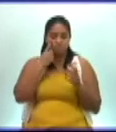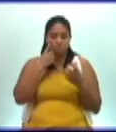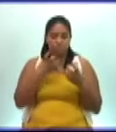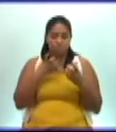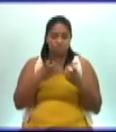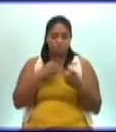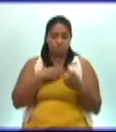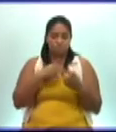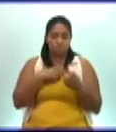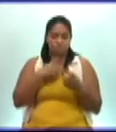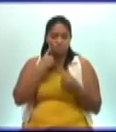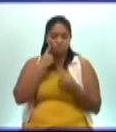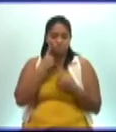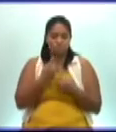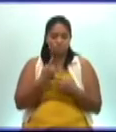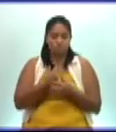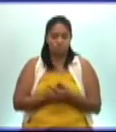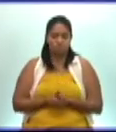deben considerar.